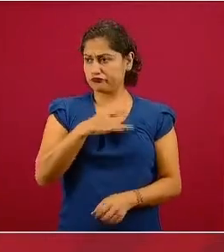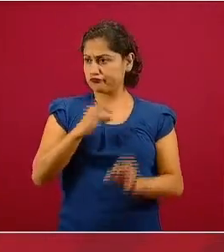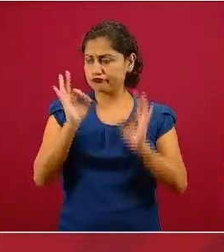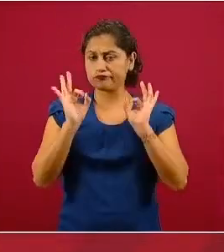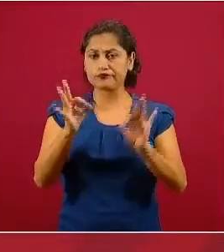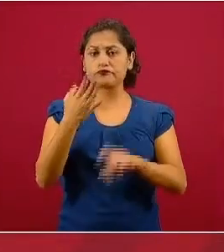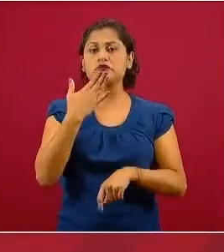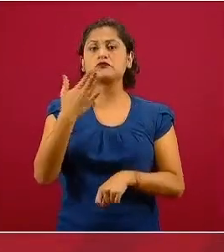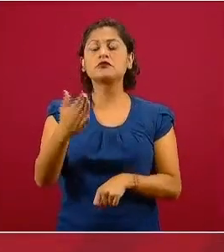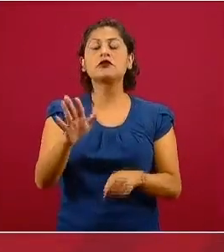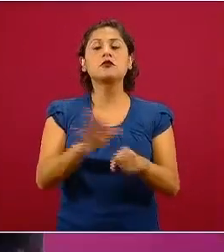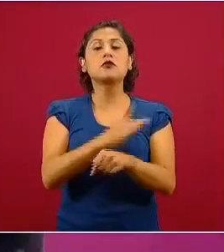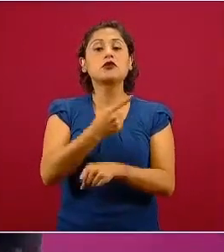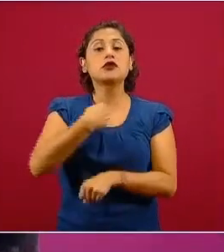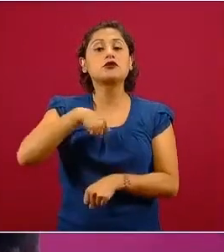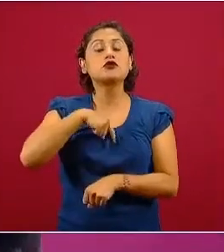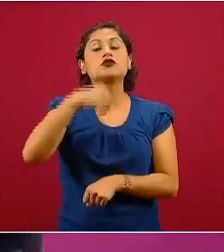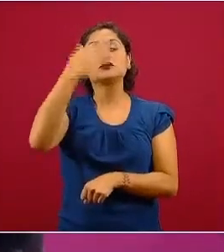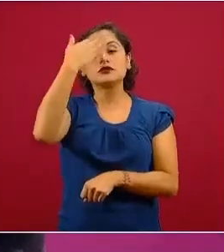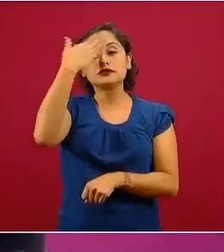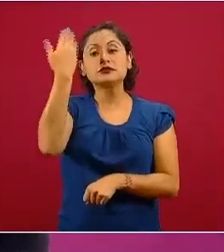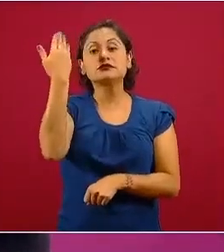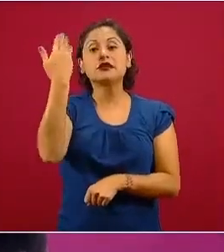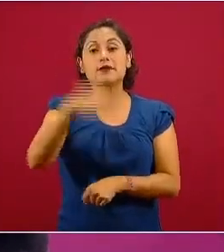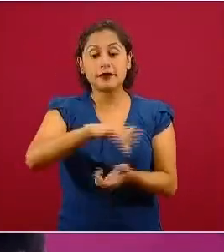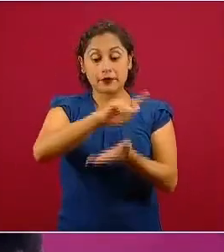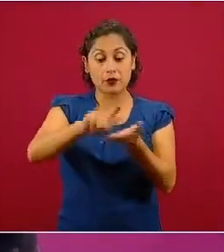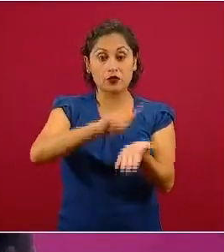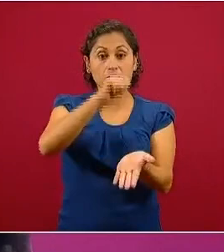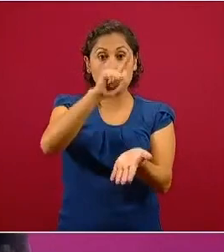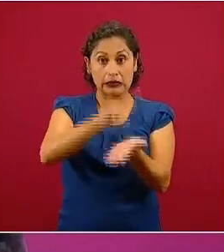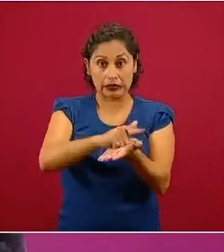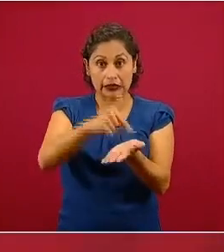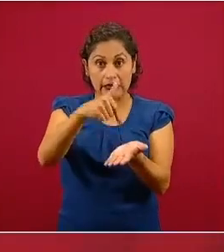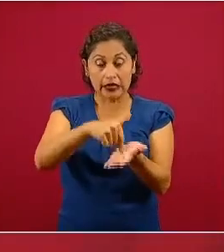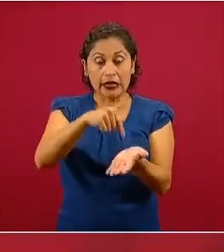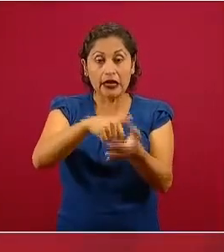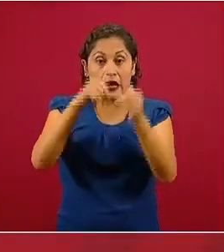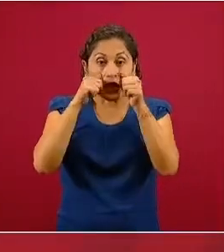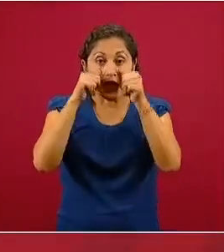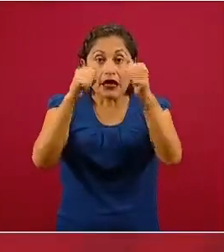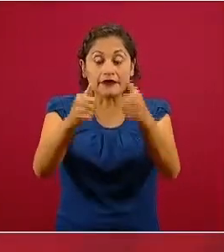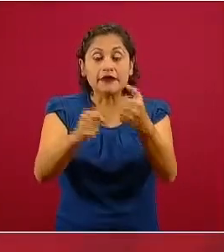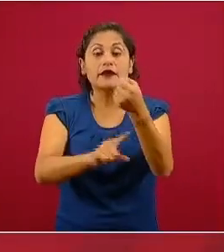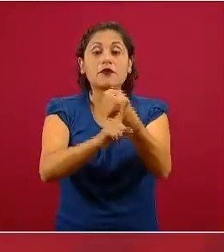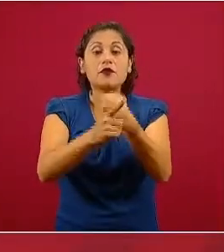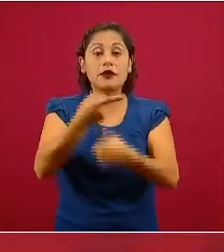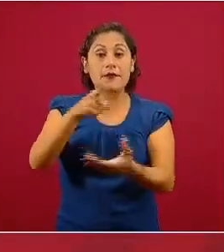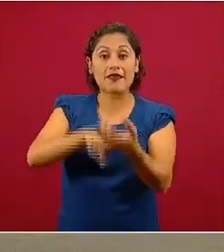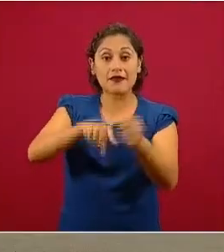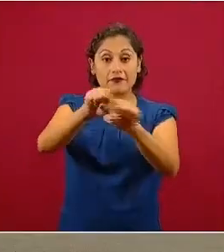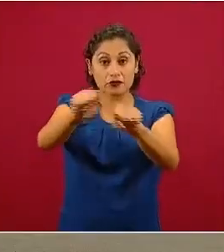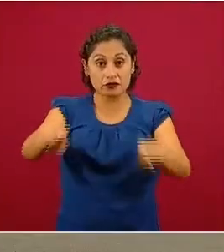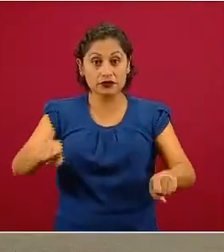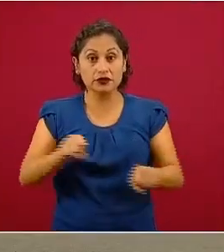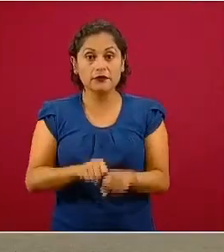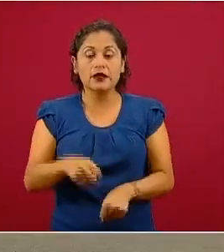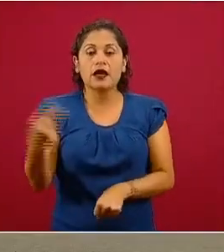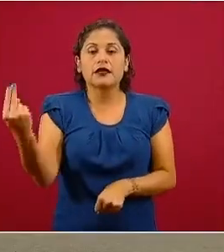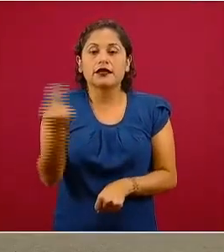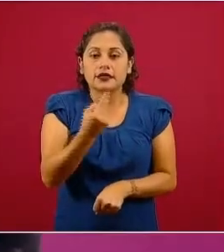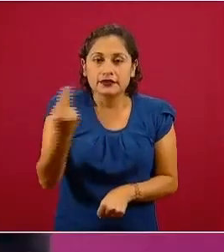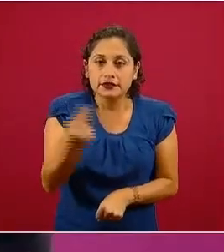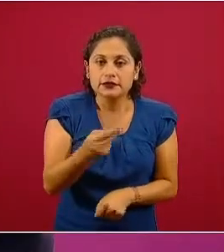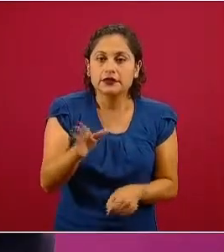para lograr poner en práctica una política que atienda a estos elementos estructurales se necesita no tener conflictos de